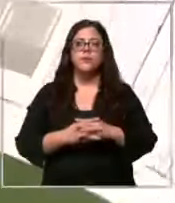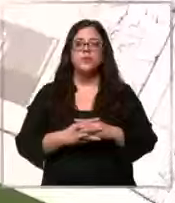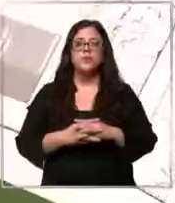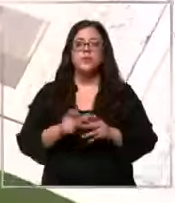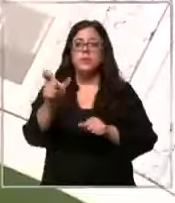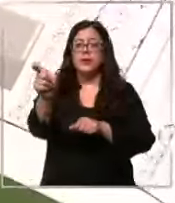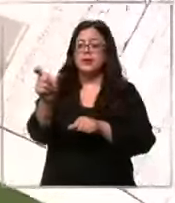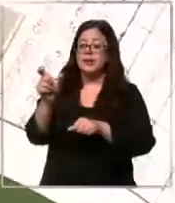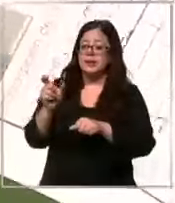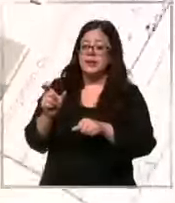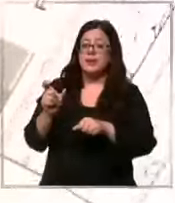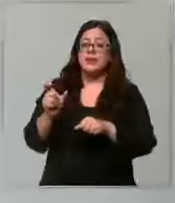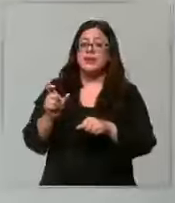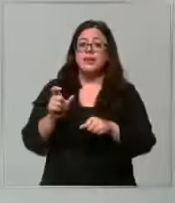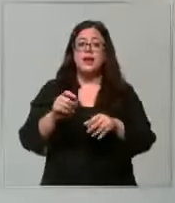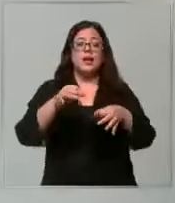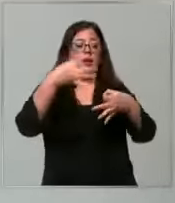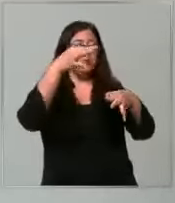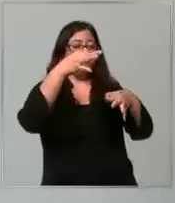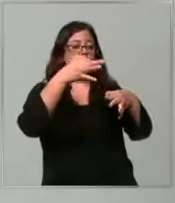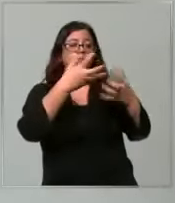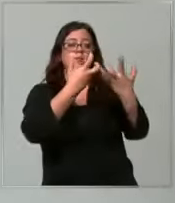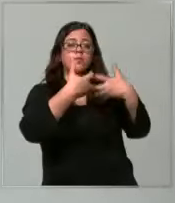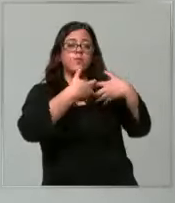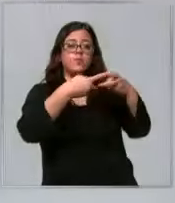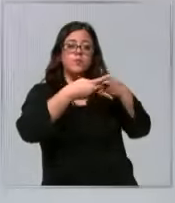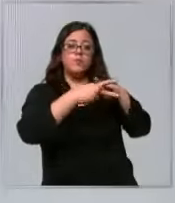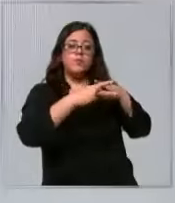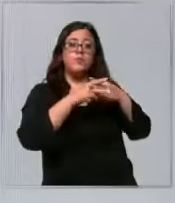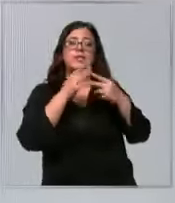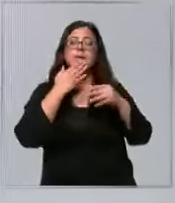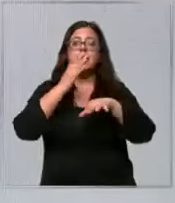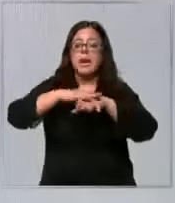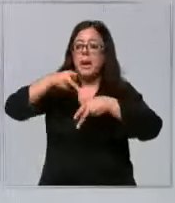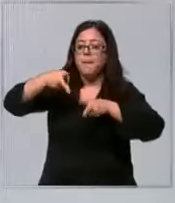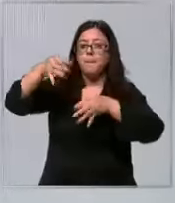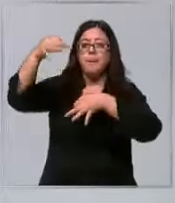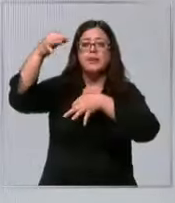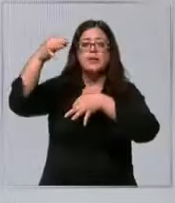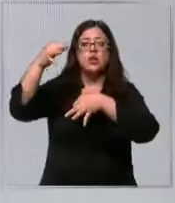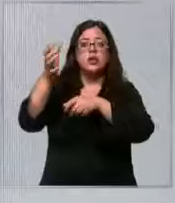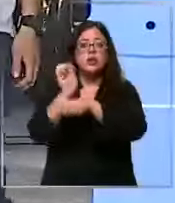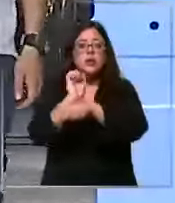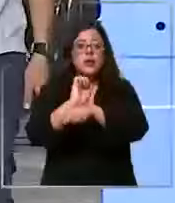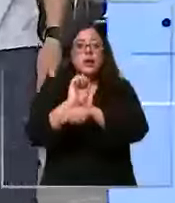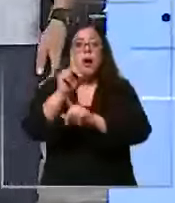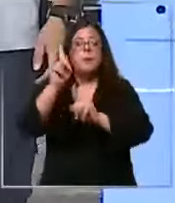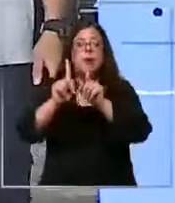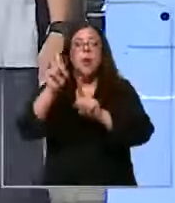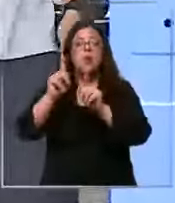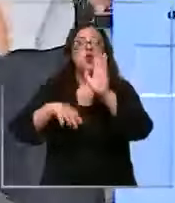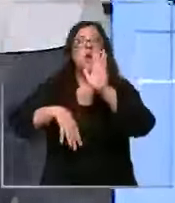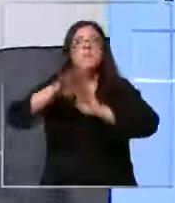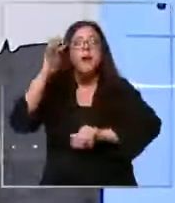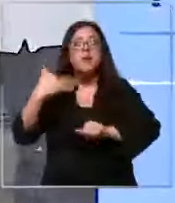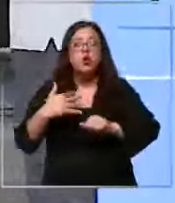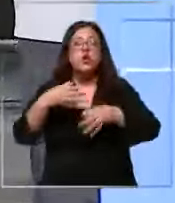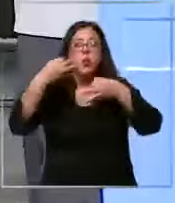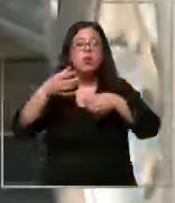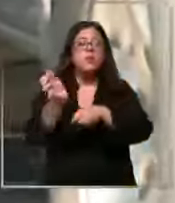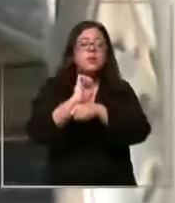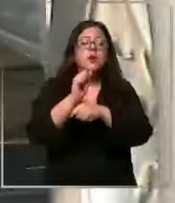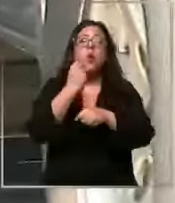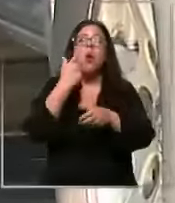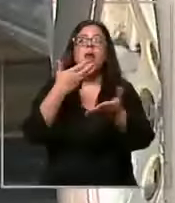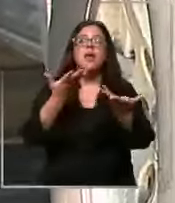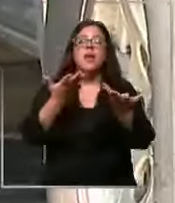Licencia en plazo, revisión técnica al día, también el permiso de circulación, pero muchos se desentienden de uno de los documentos más importantes a la hora de conducir, el